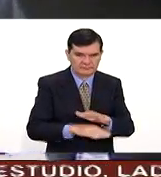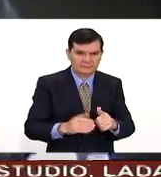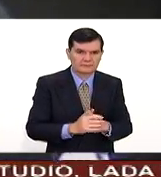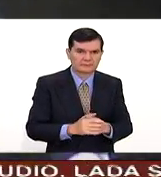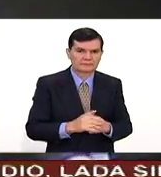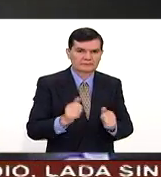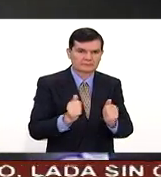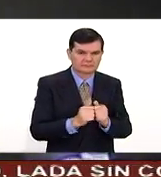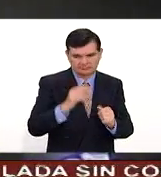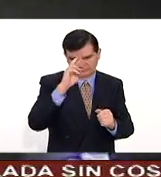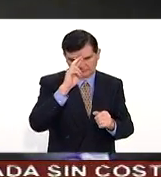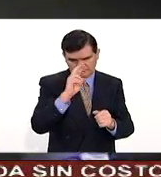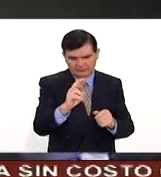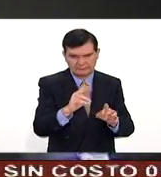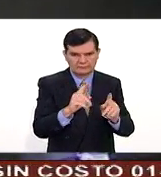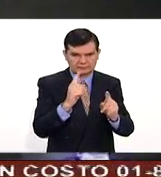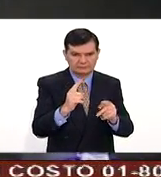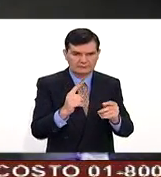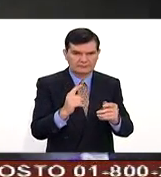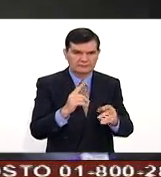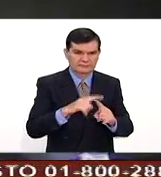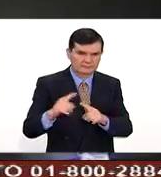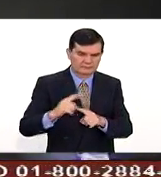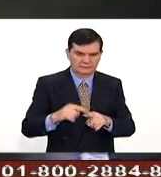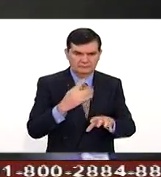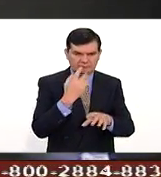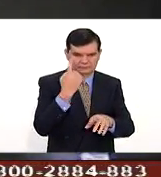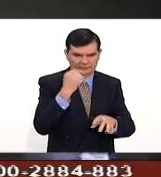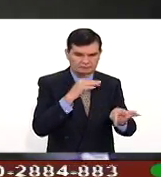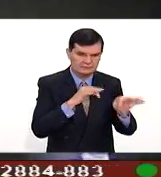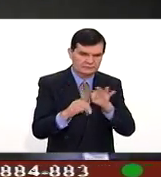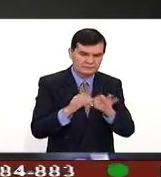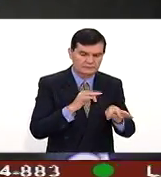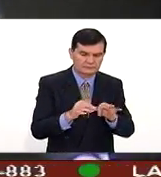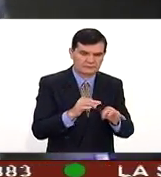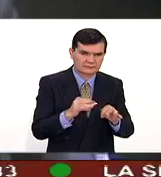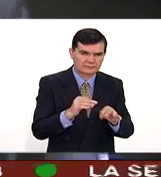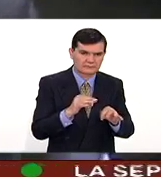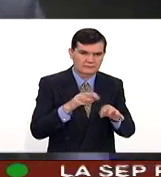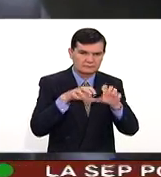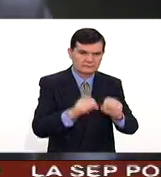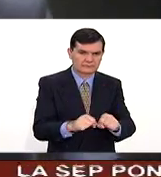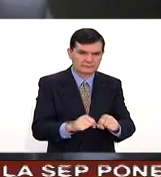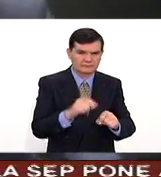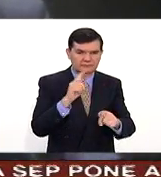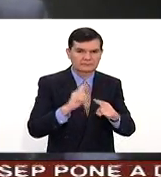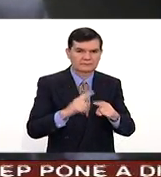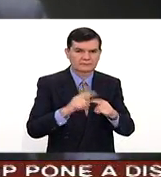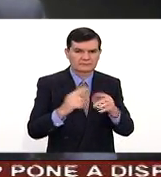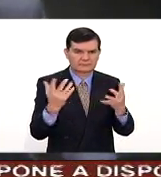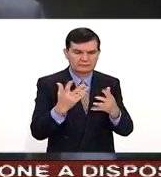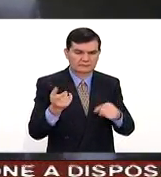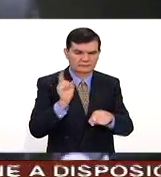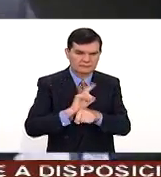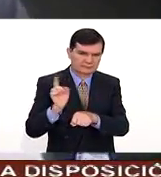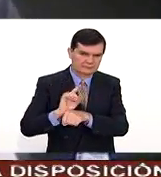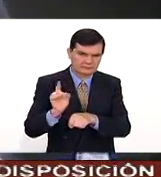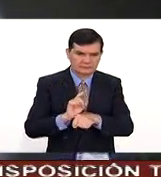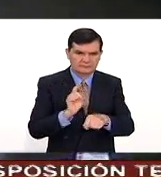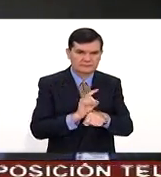fue el respeto a las prestaciones y condiciones de trabajo adquiridas de quienes entregan día a